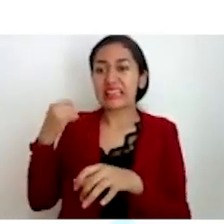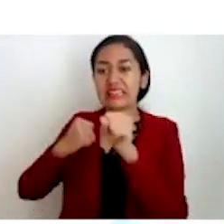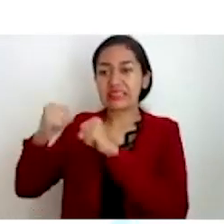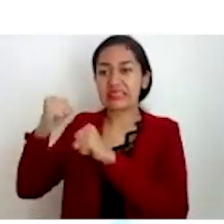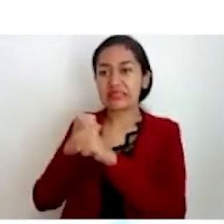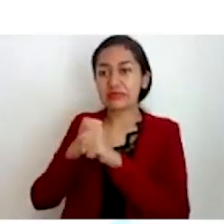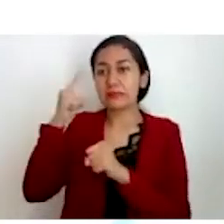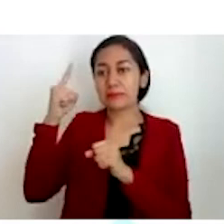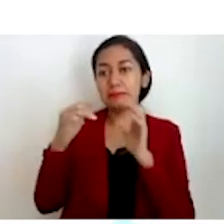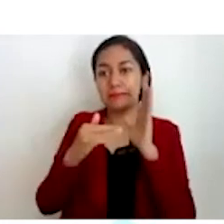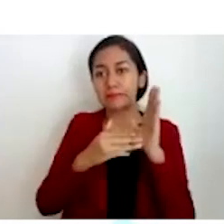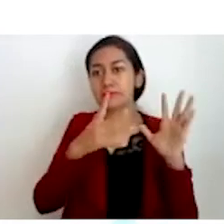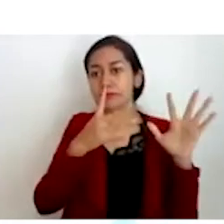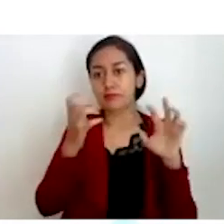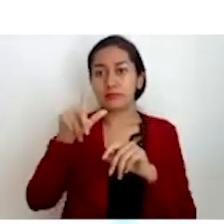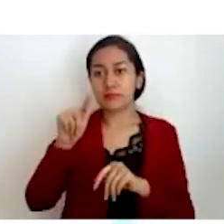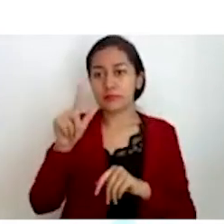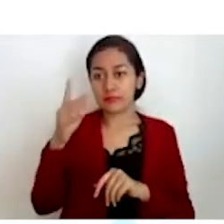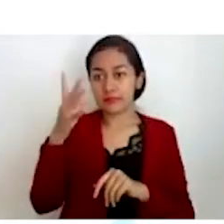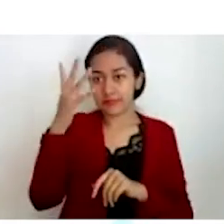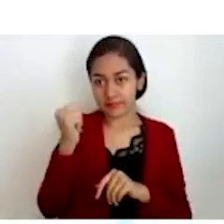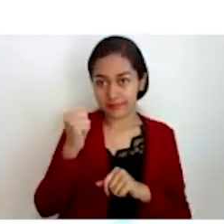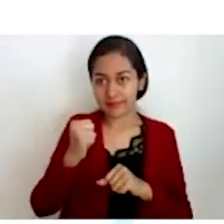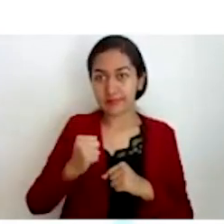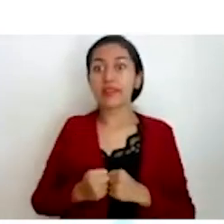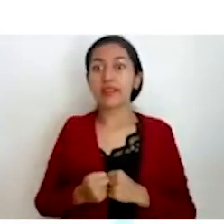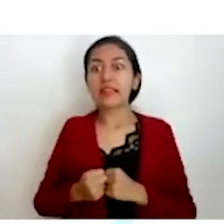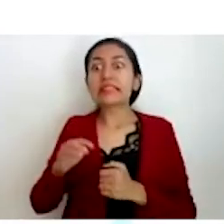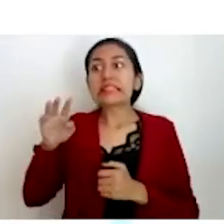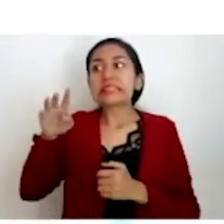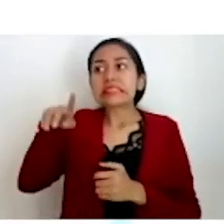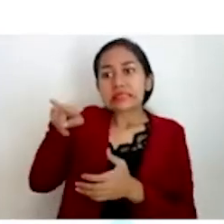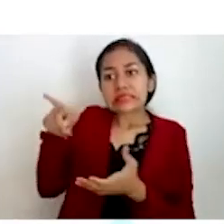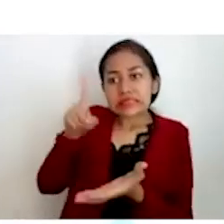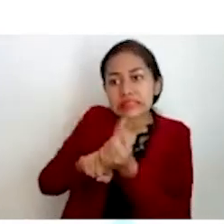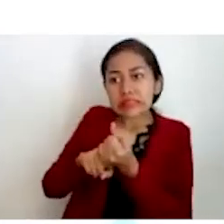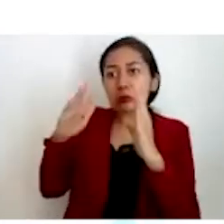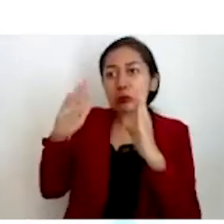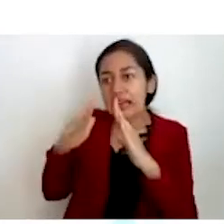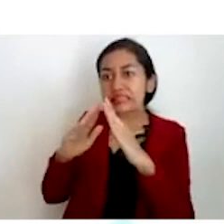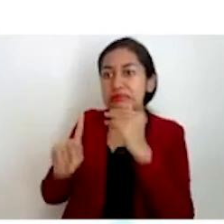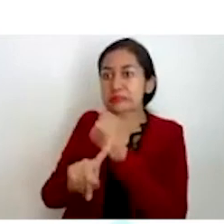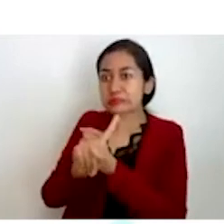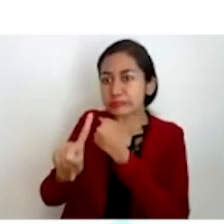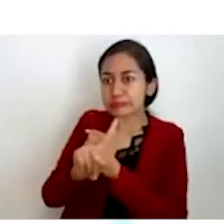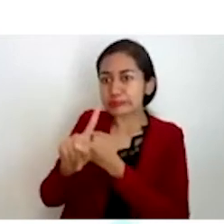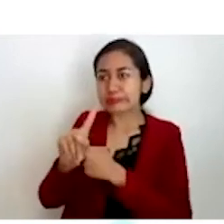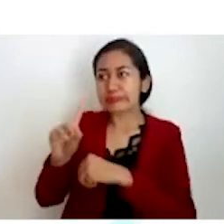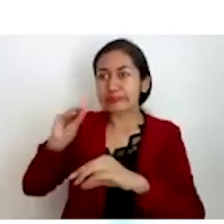1959. Desafortunadamente, este tipo de encierro con violencia intrafamiliar es una situación que se ha repetido durante esta pandemia.